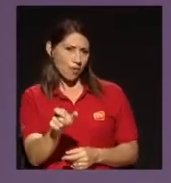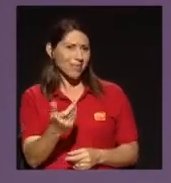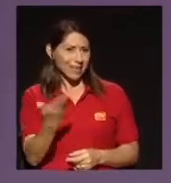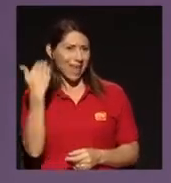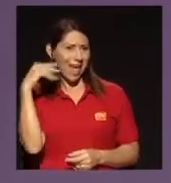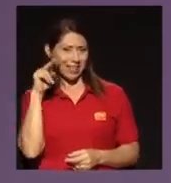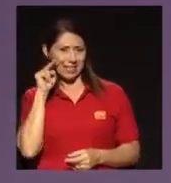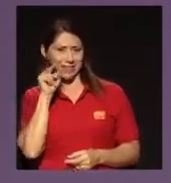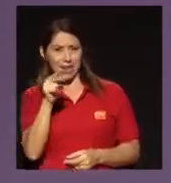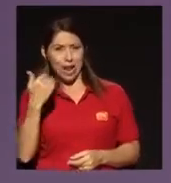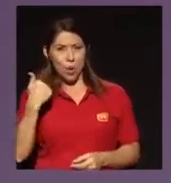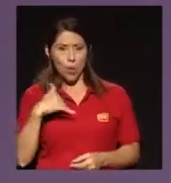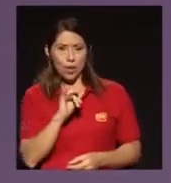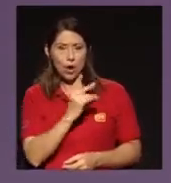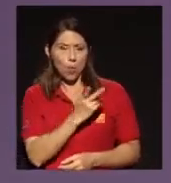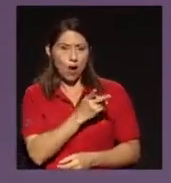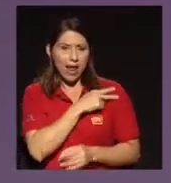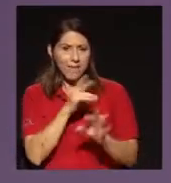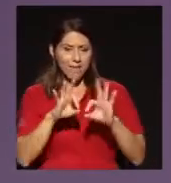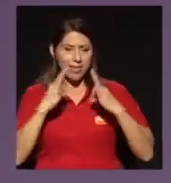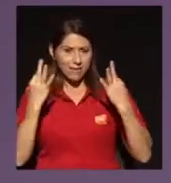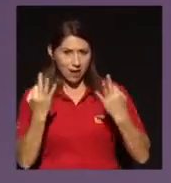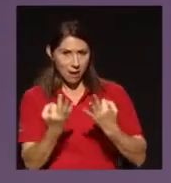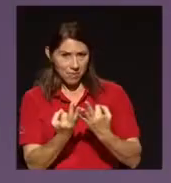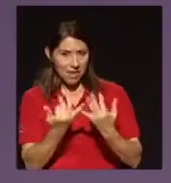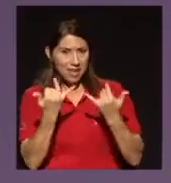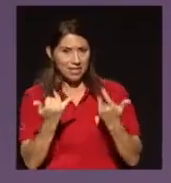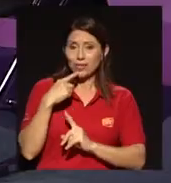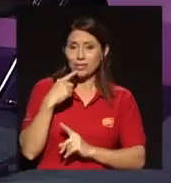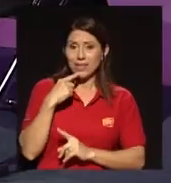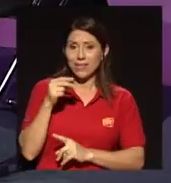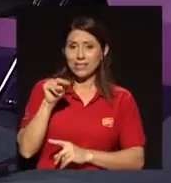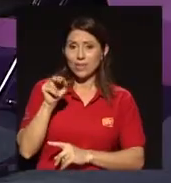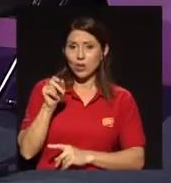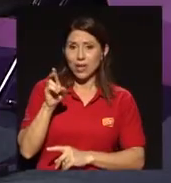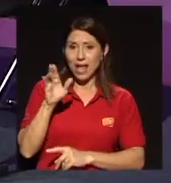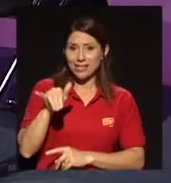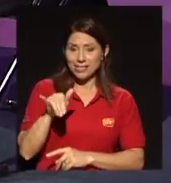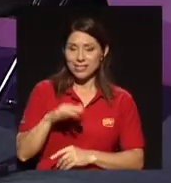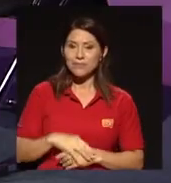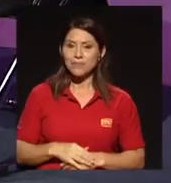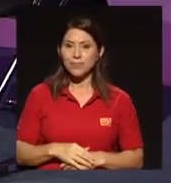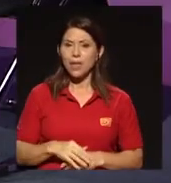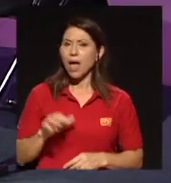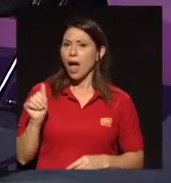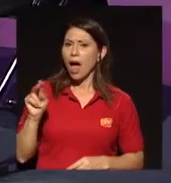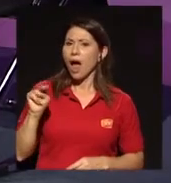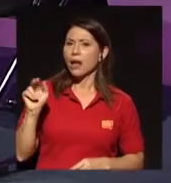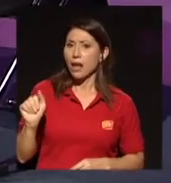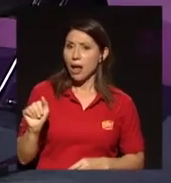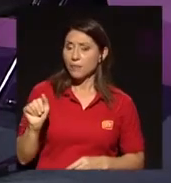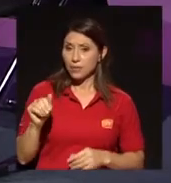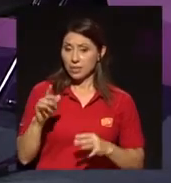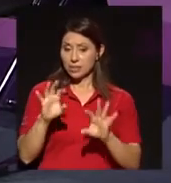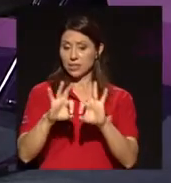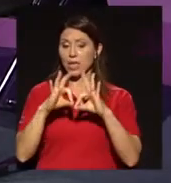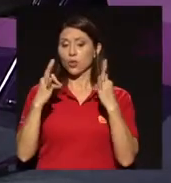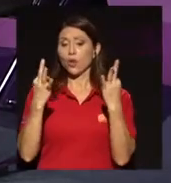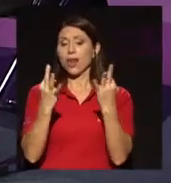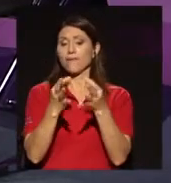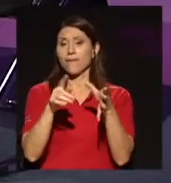familia, el hombre como tal, empieza a modificarse. Siendo la familia un constructo